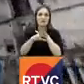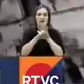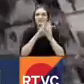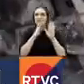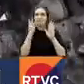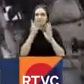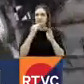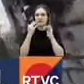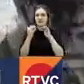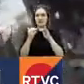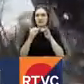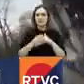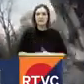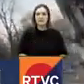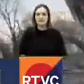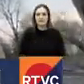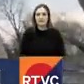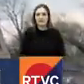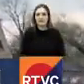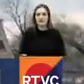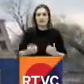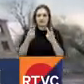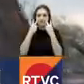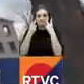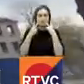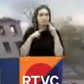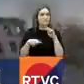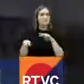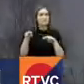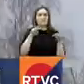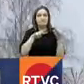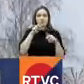Pormenorizada desde todos los frentes, ángulos y encuadres,